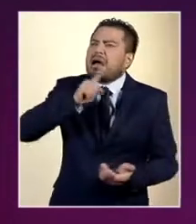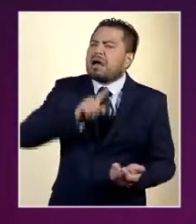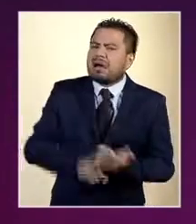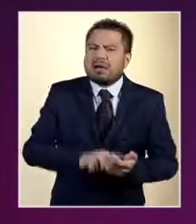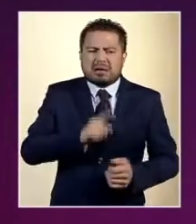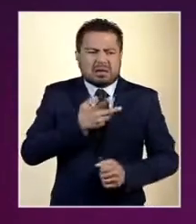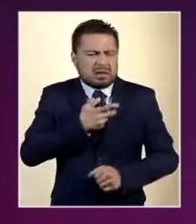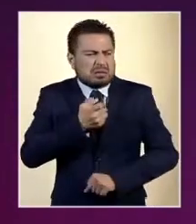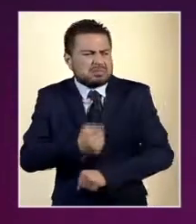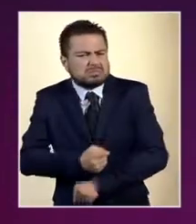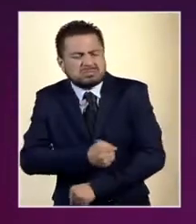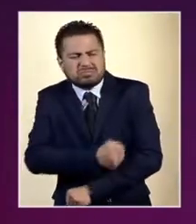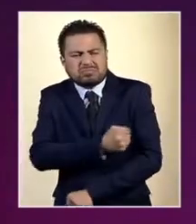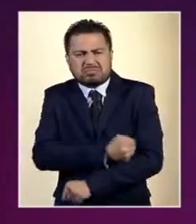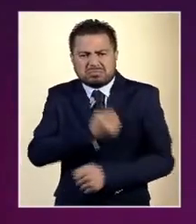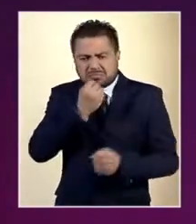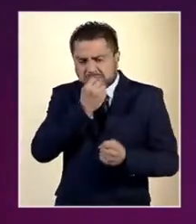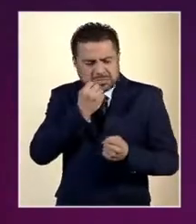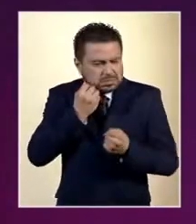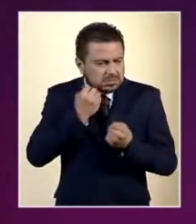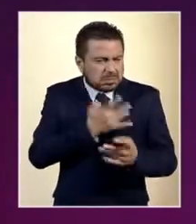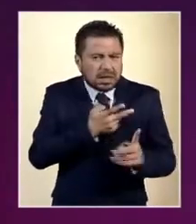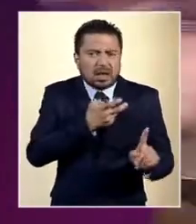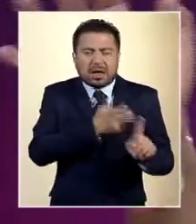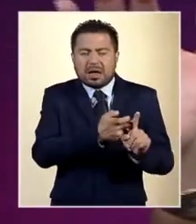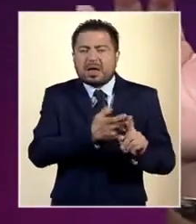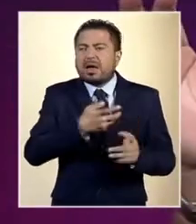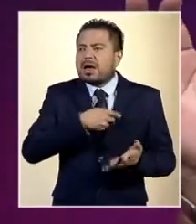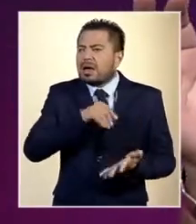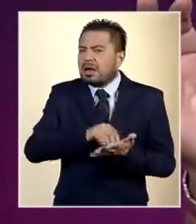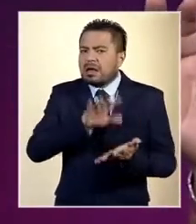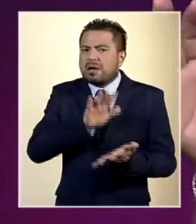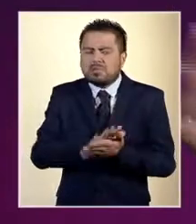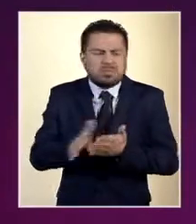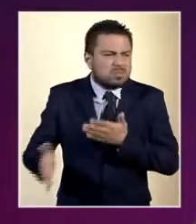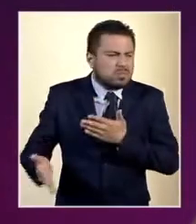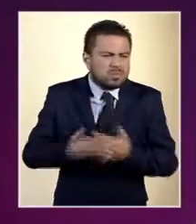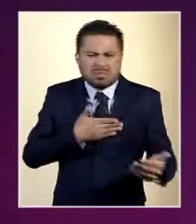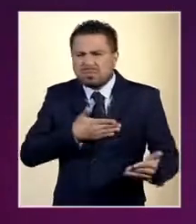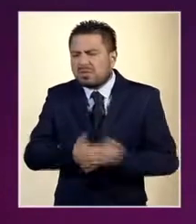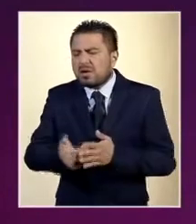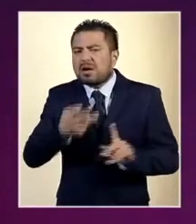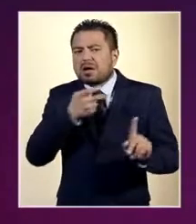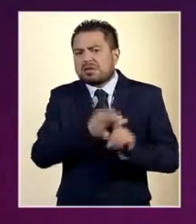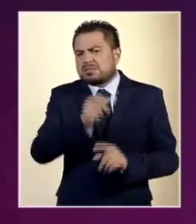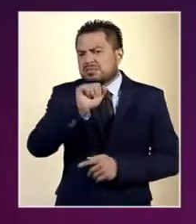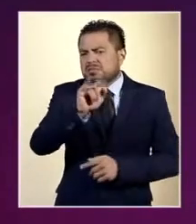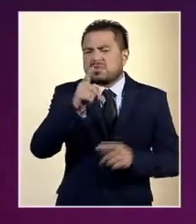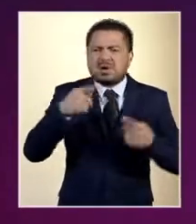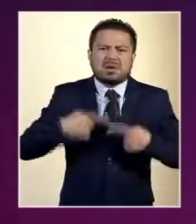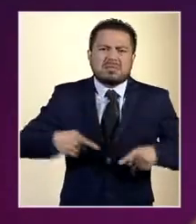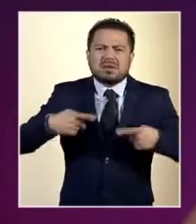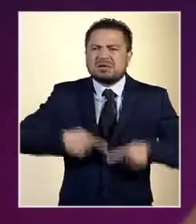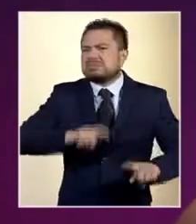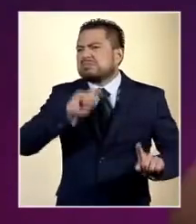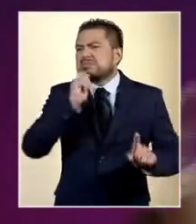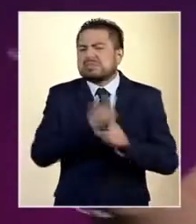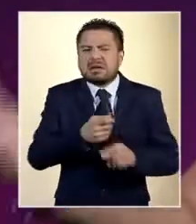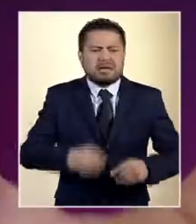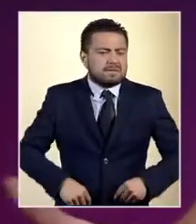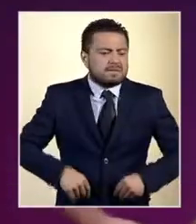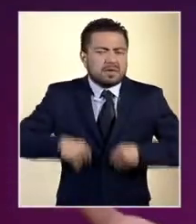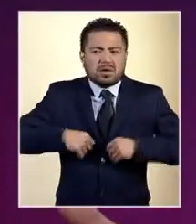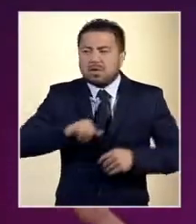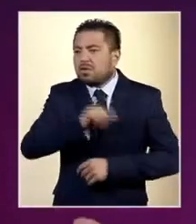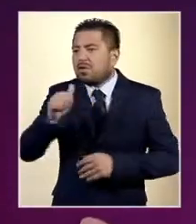sus tattoos Claro. súper lindos y están súper de moda. Sí. Pero si es una persona que está